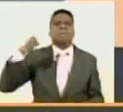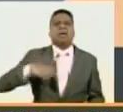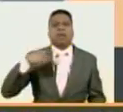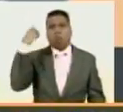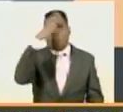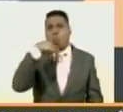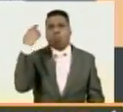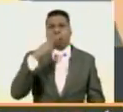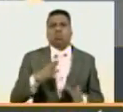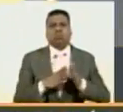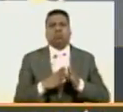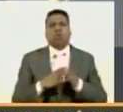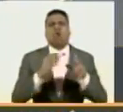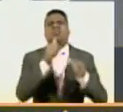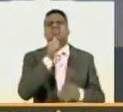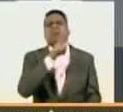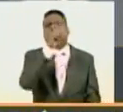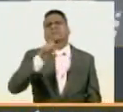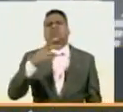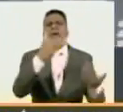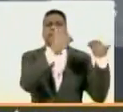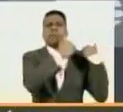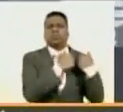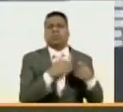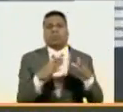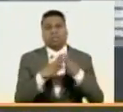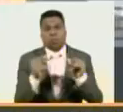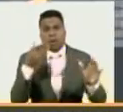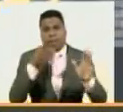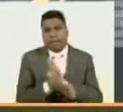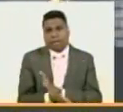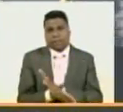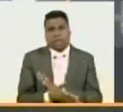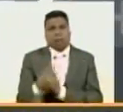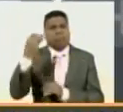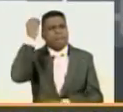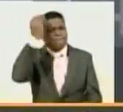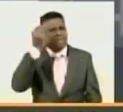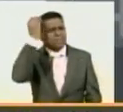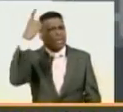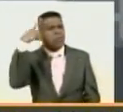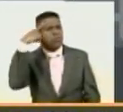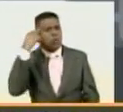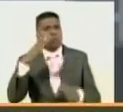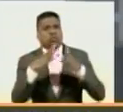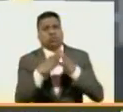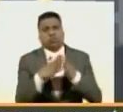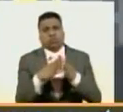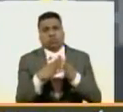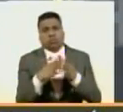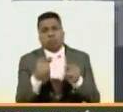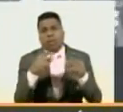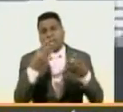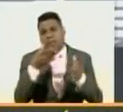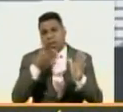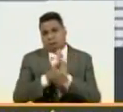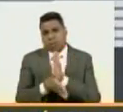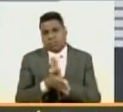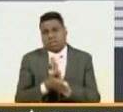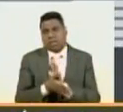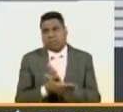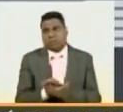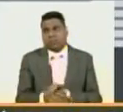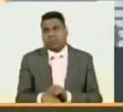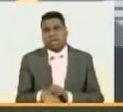rostro de los responsables, tanto autores intelectuales como los autores materiales de estos hechos